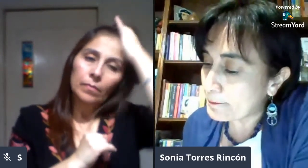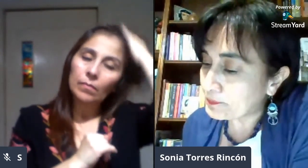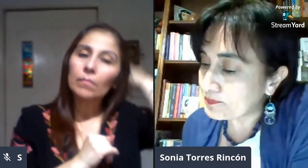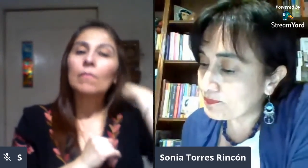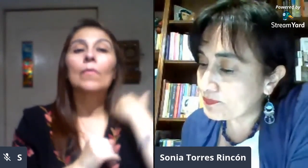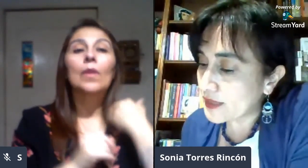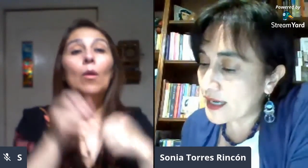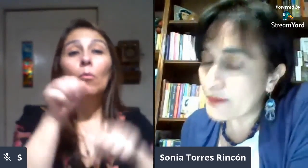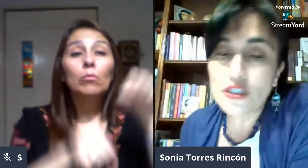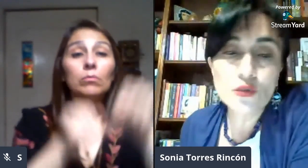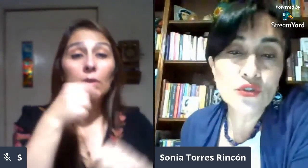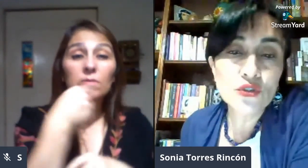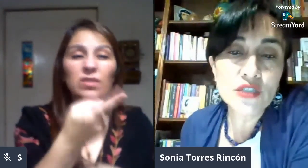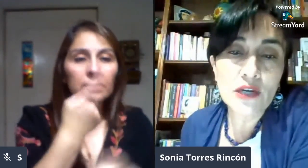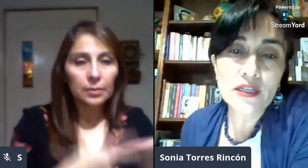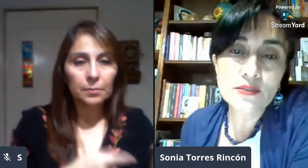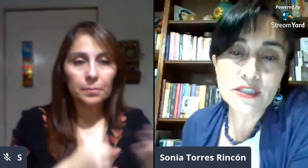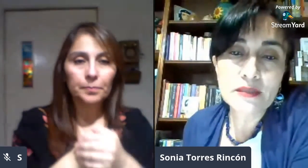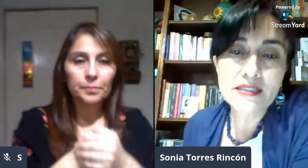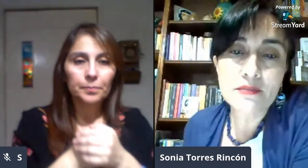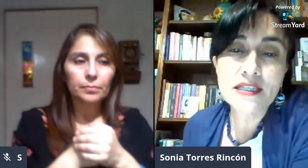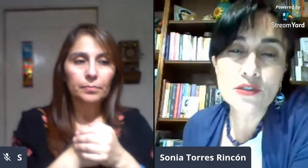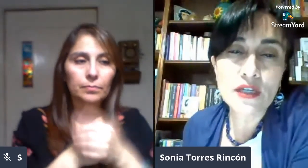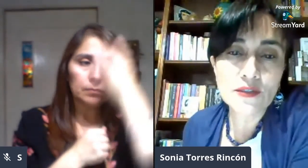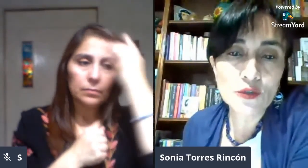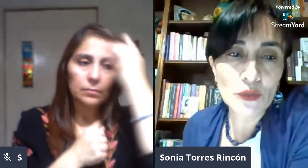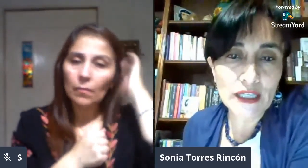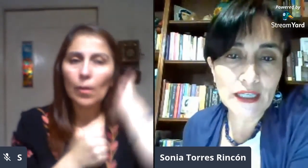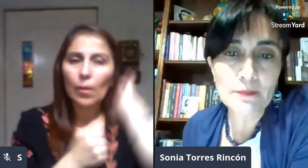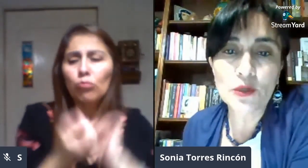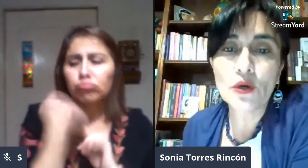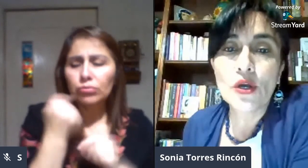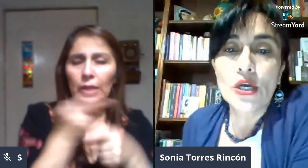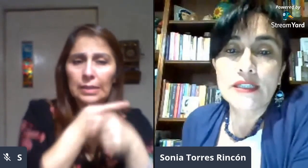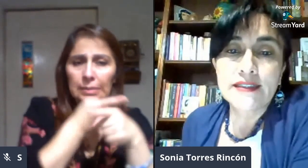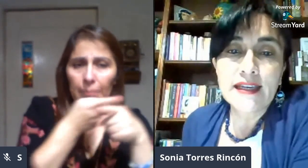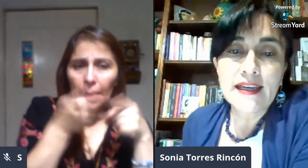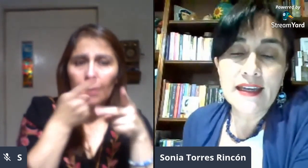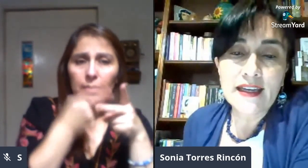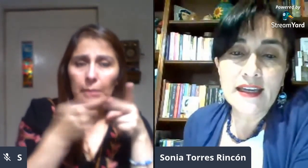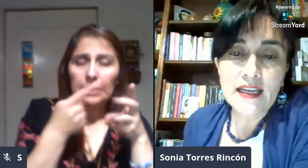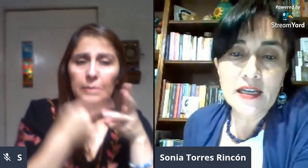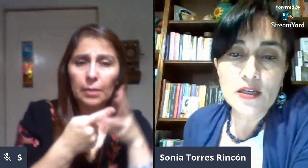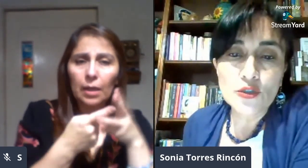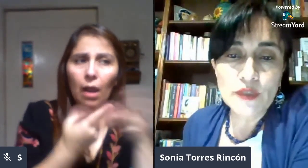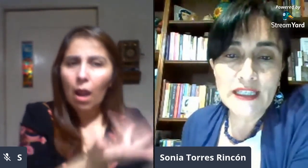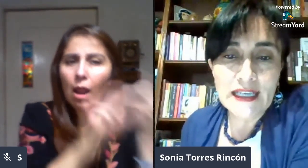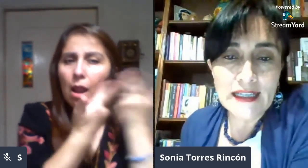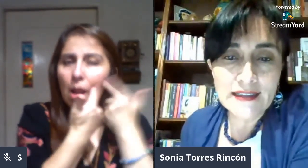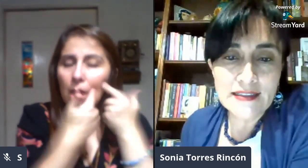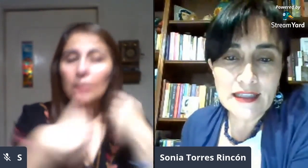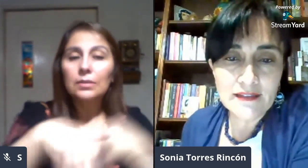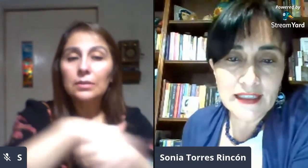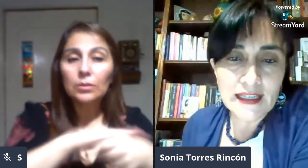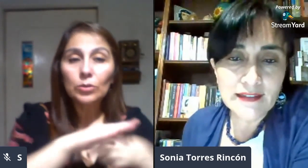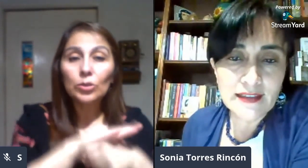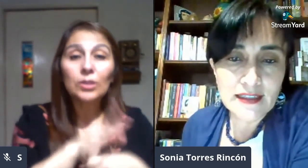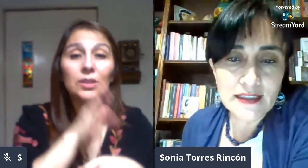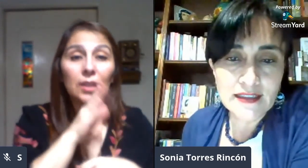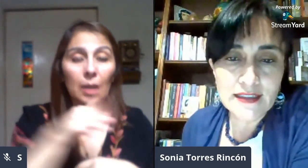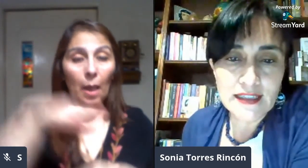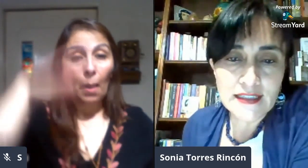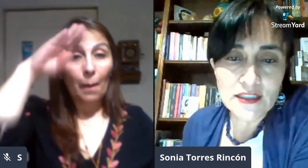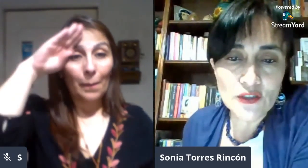que hemos escuchado en las últimas semanas los casos, por ejemplo, de los vigilantes, la